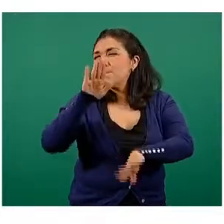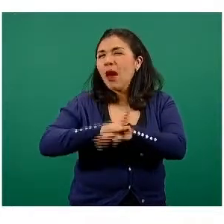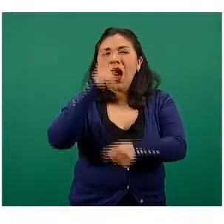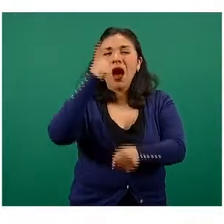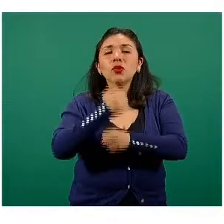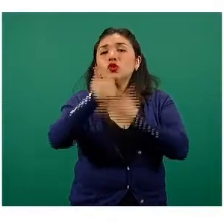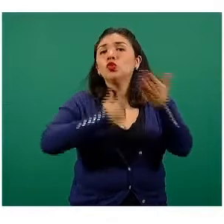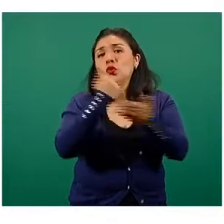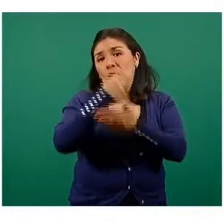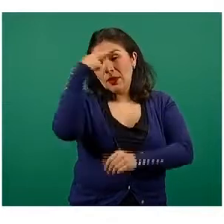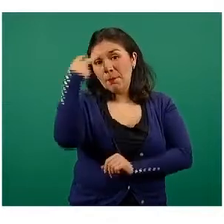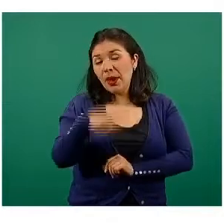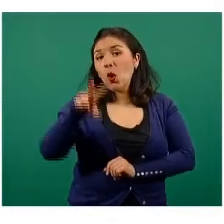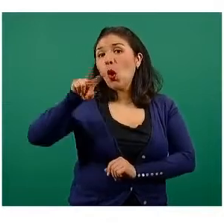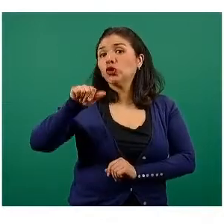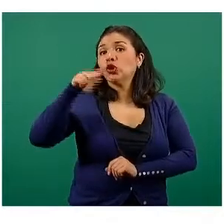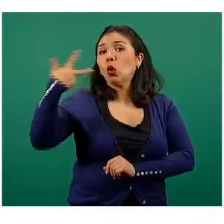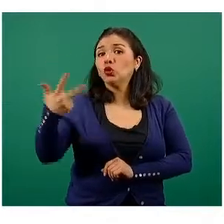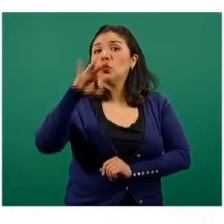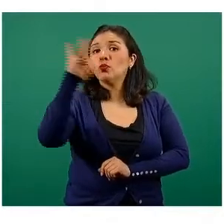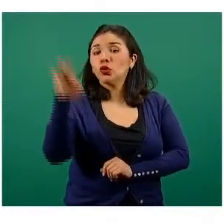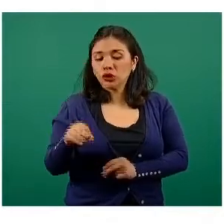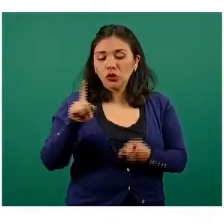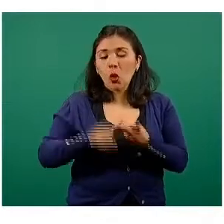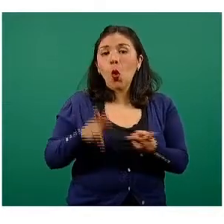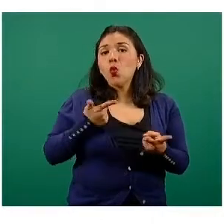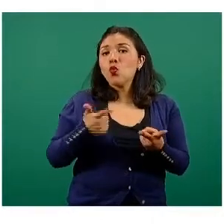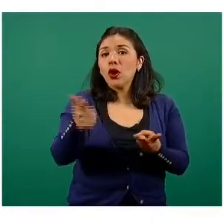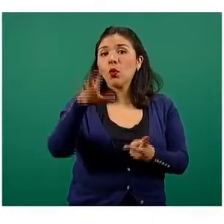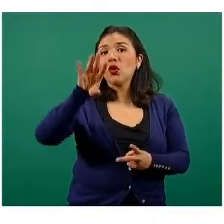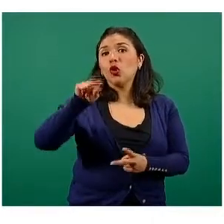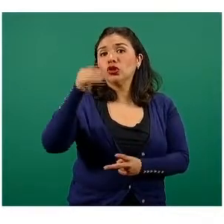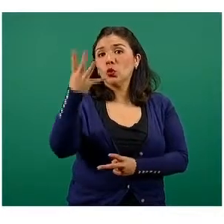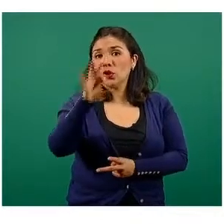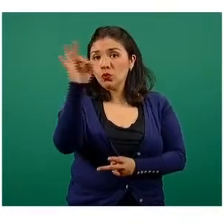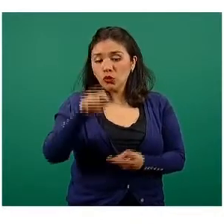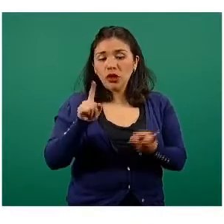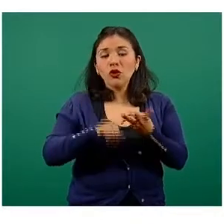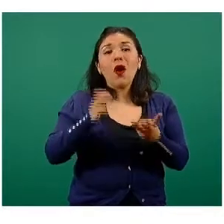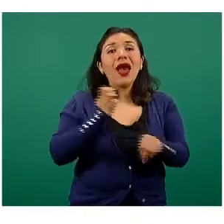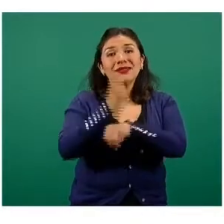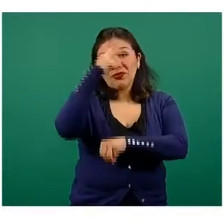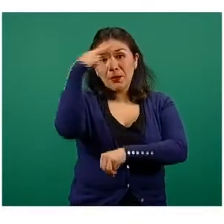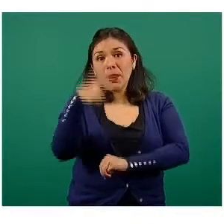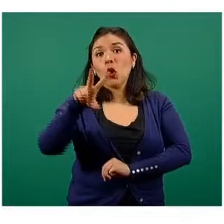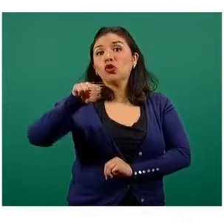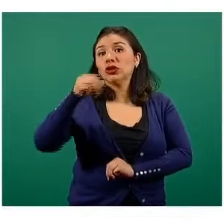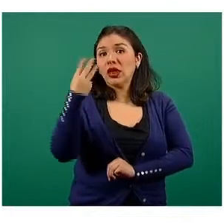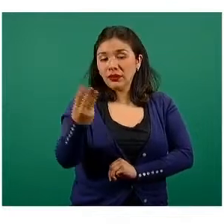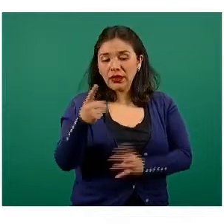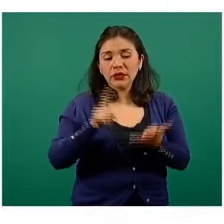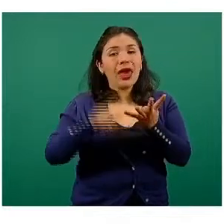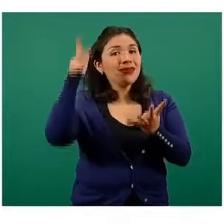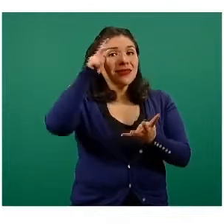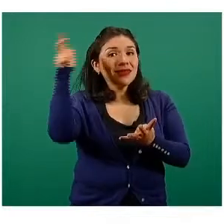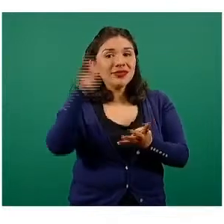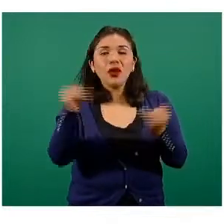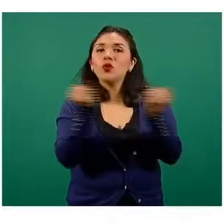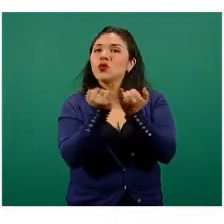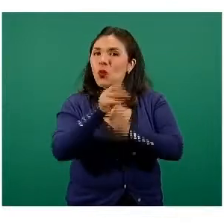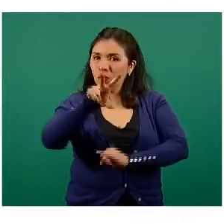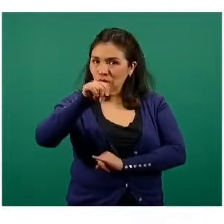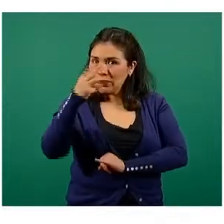de México con un 88%, Guanajuato 84%, Estado de México 83%, Hidalgo también